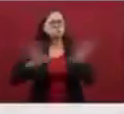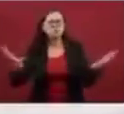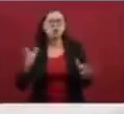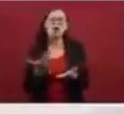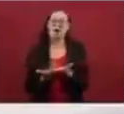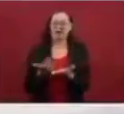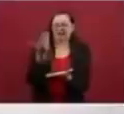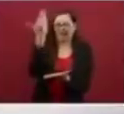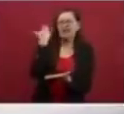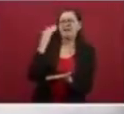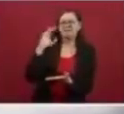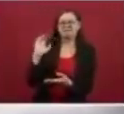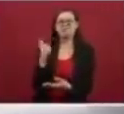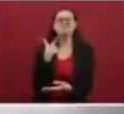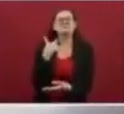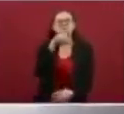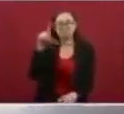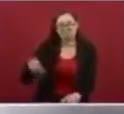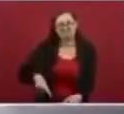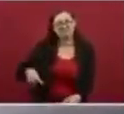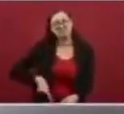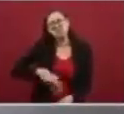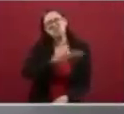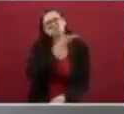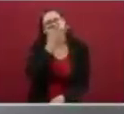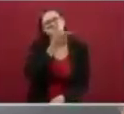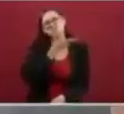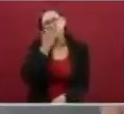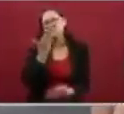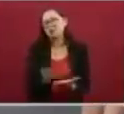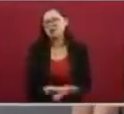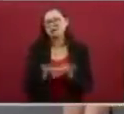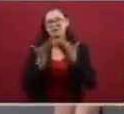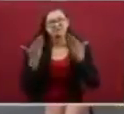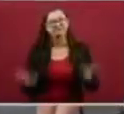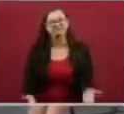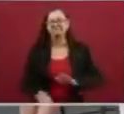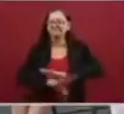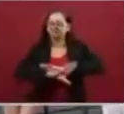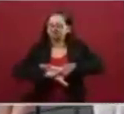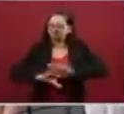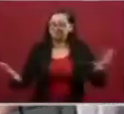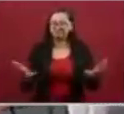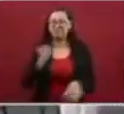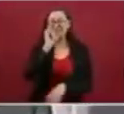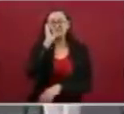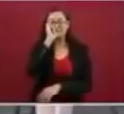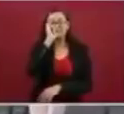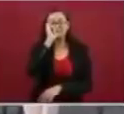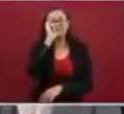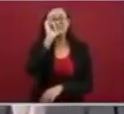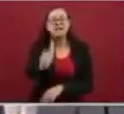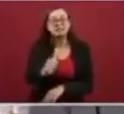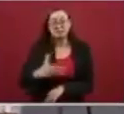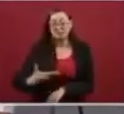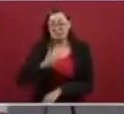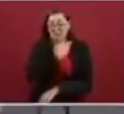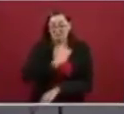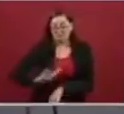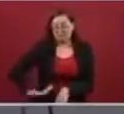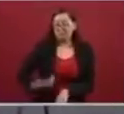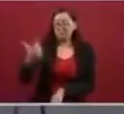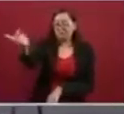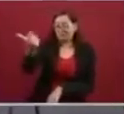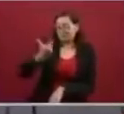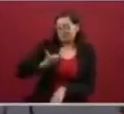en gobiernos anteriores. Ahora ningún funcionario puede recibir más que